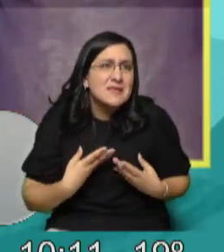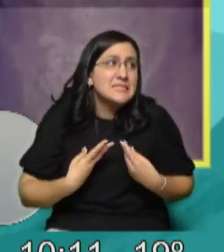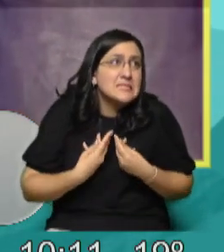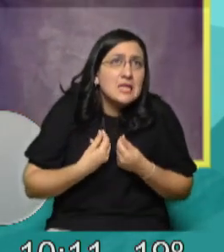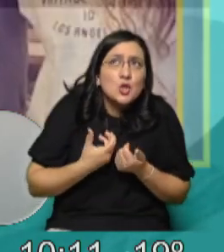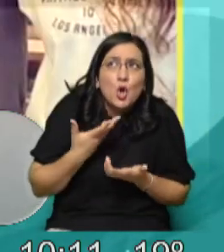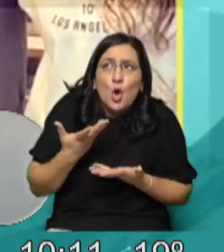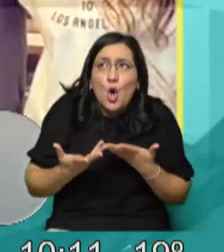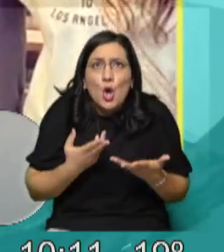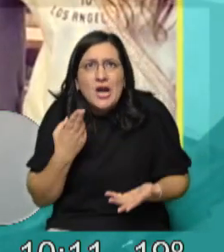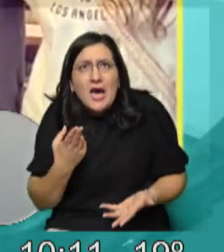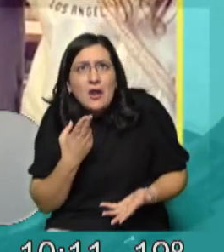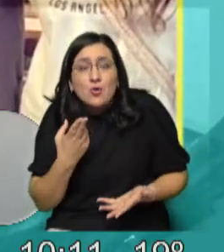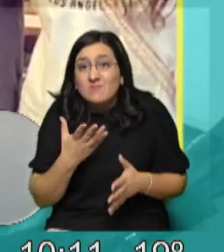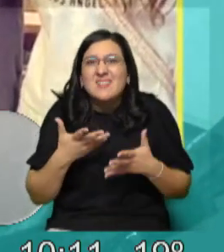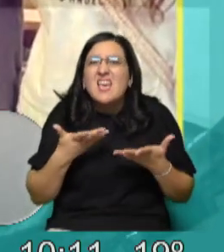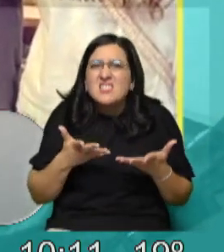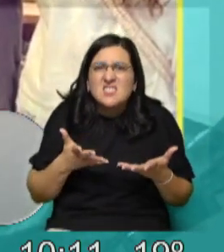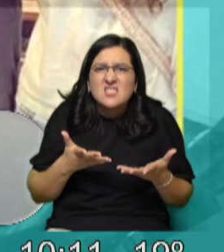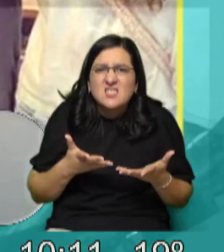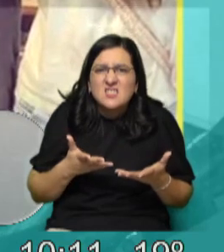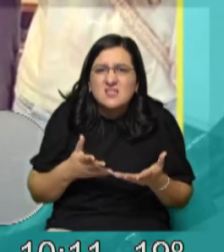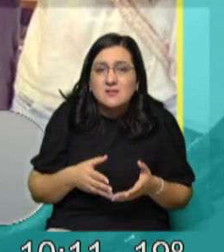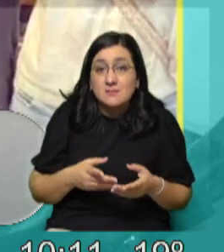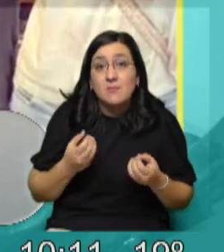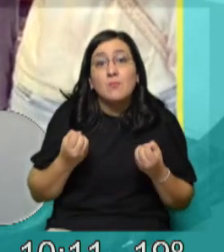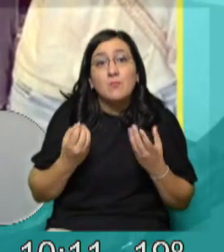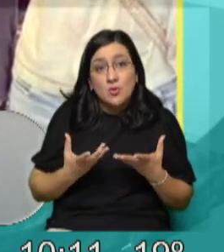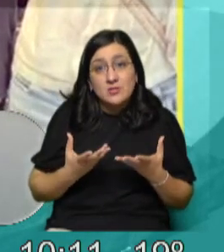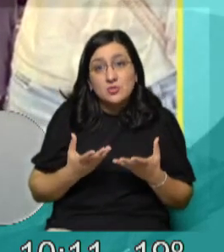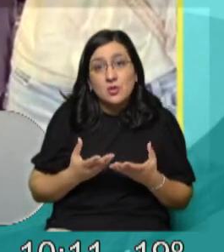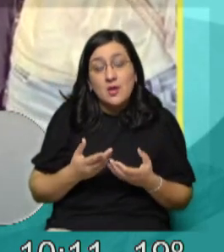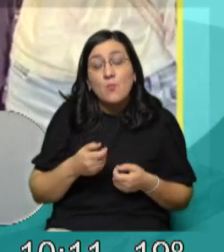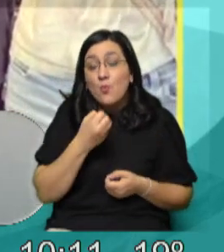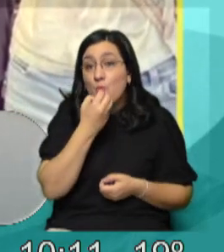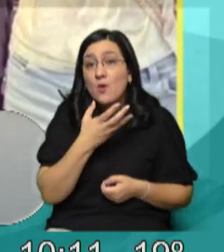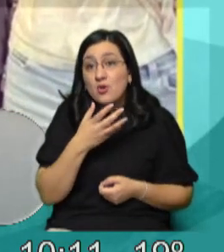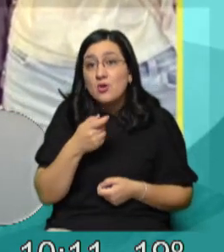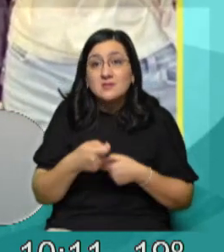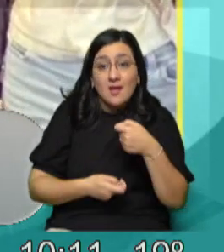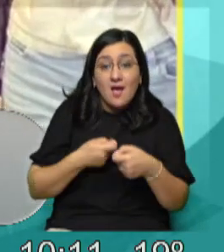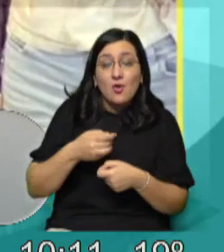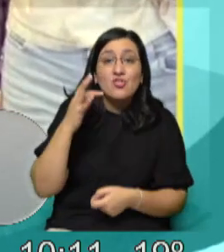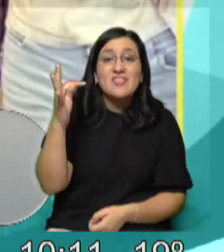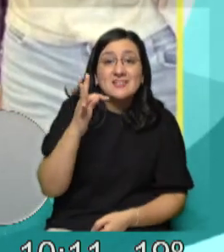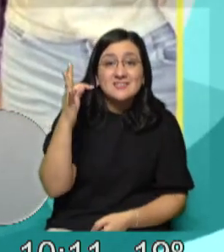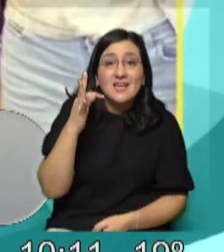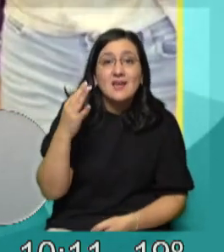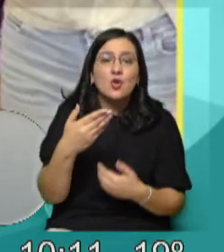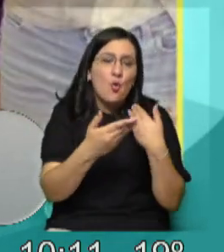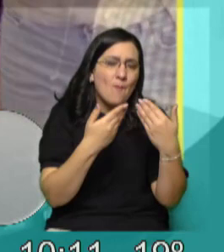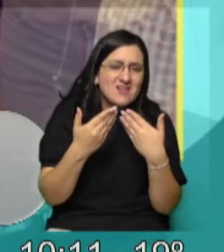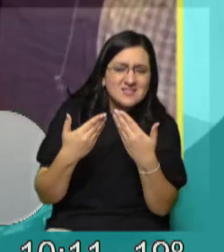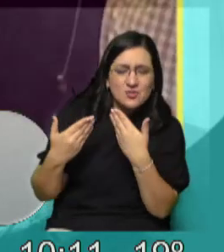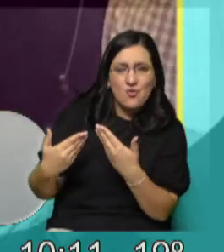Entonces, justamente a eso apuntan esto, tanto los talleres como los conversatorios, como las distintas propuestas que tiene la física